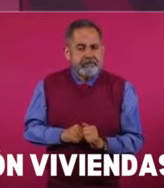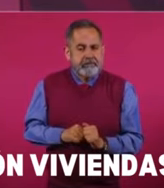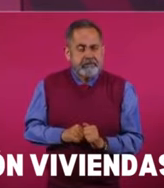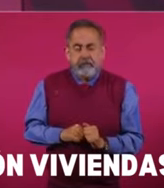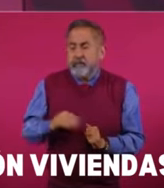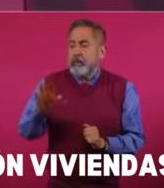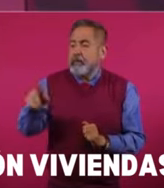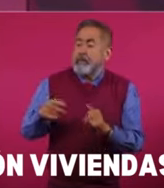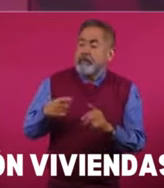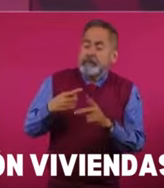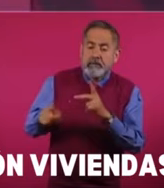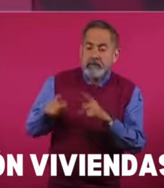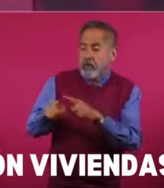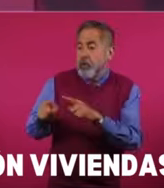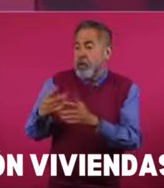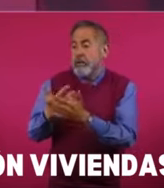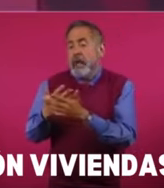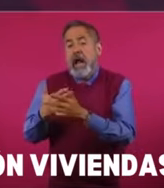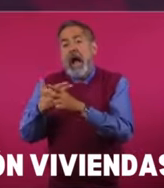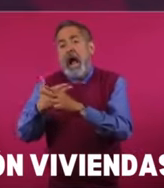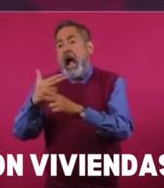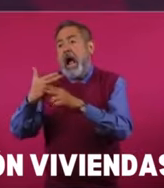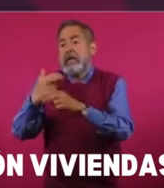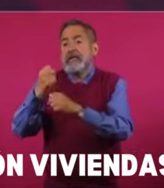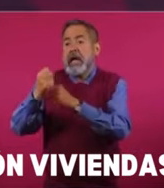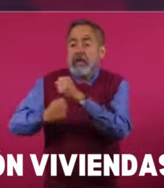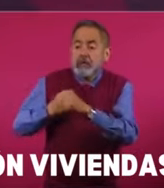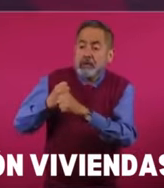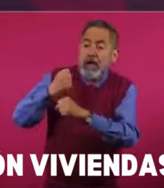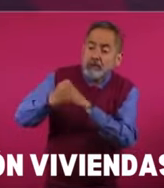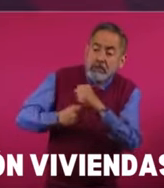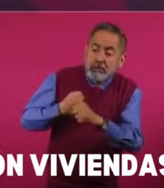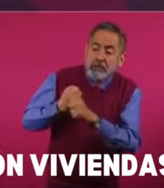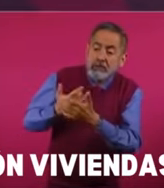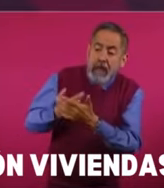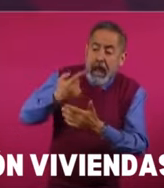requisito esperar tanto tiempo. Van a poder